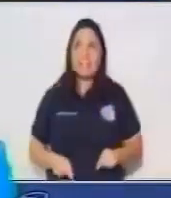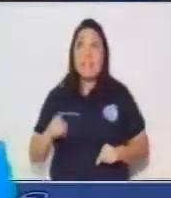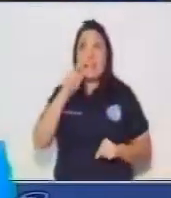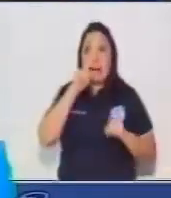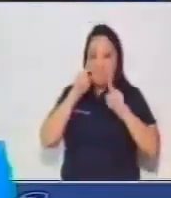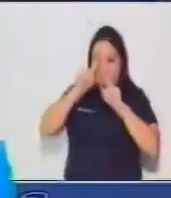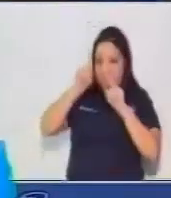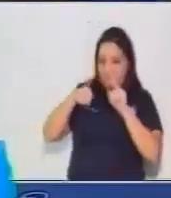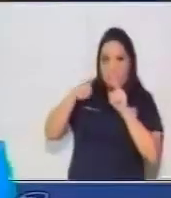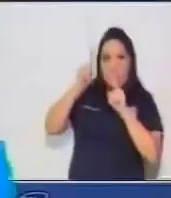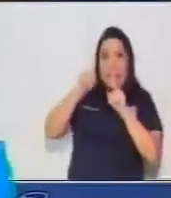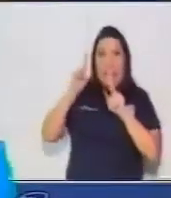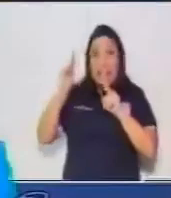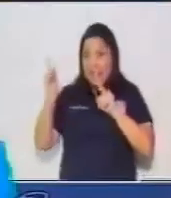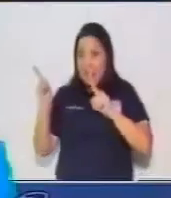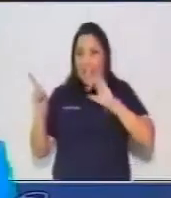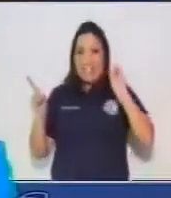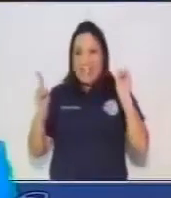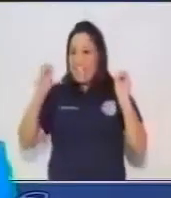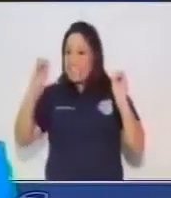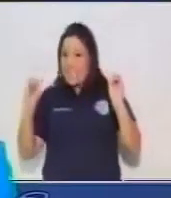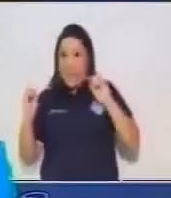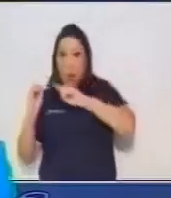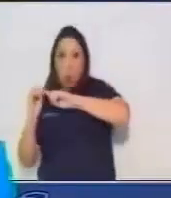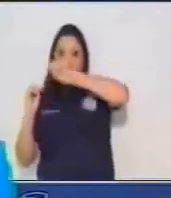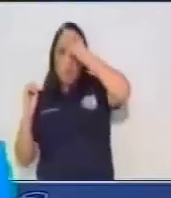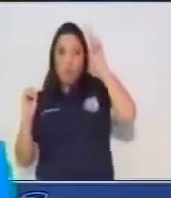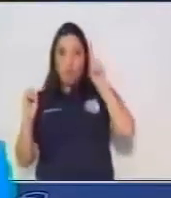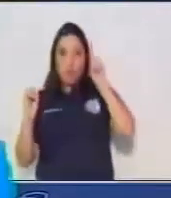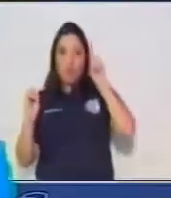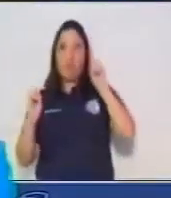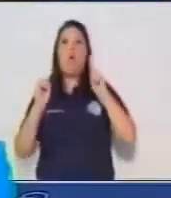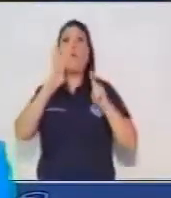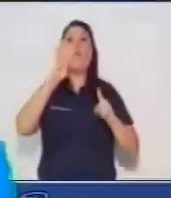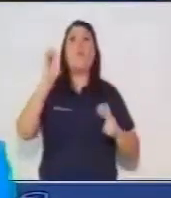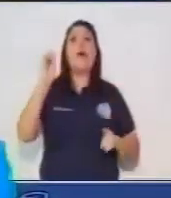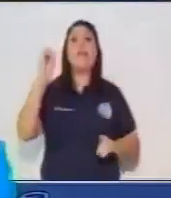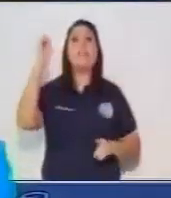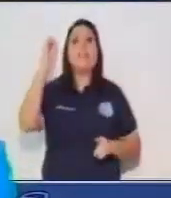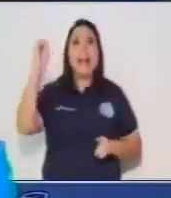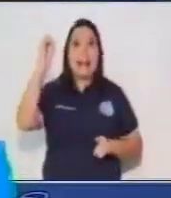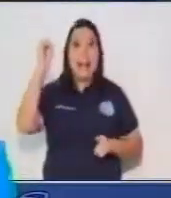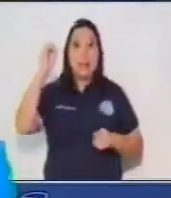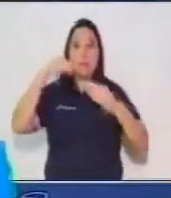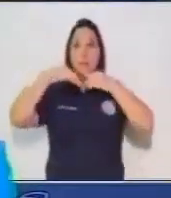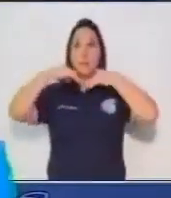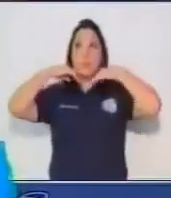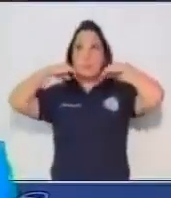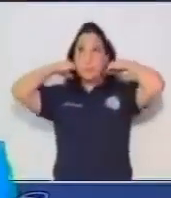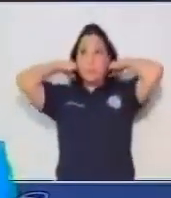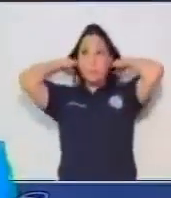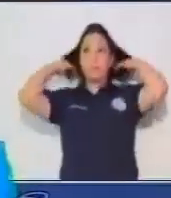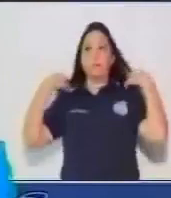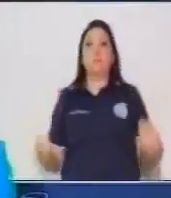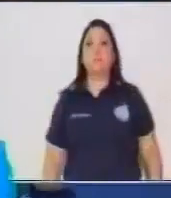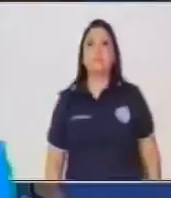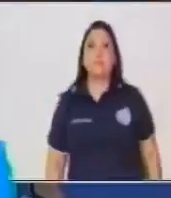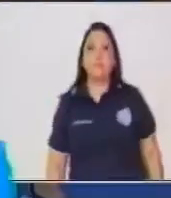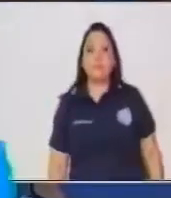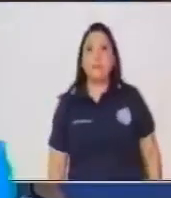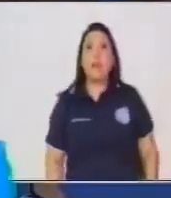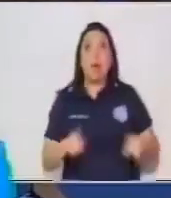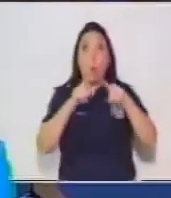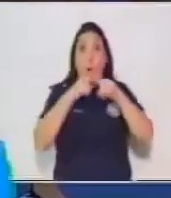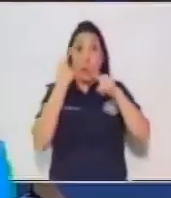a medir la abertura que tengo. Acá tengo 40 grados. Y cuando encuentro